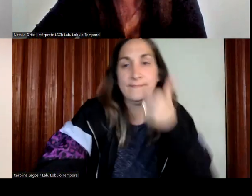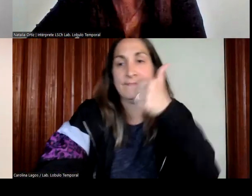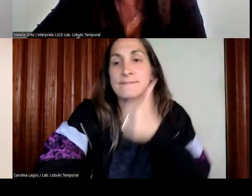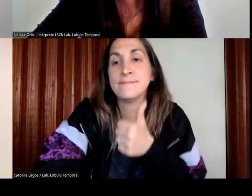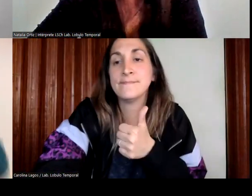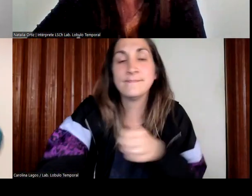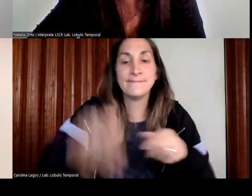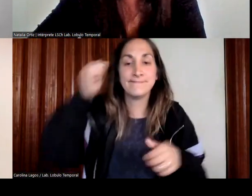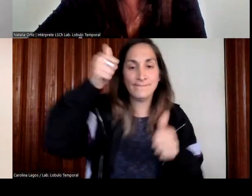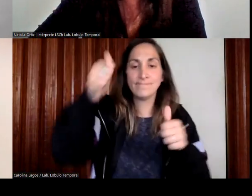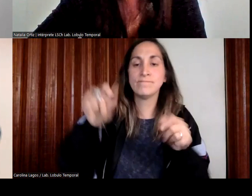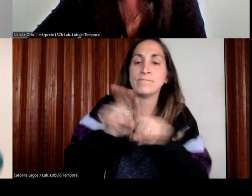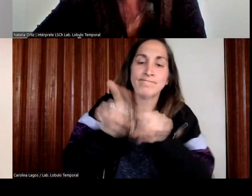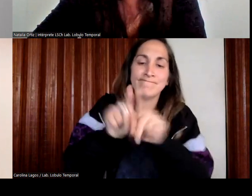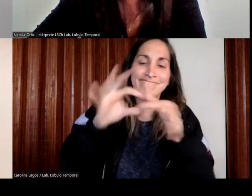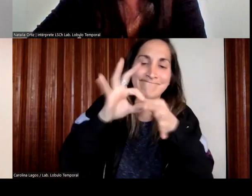Sí, bien.